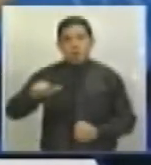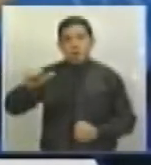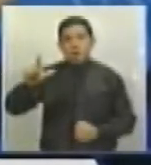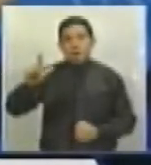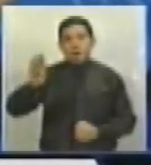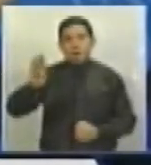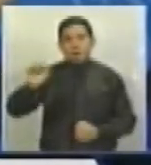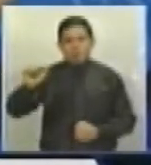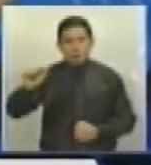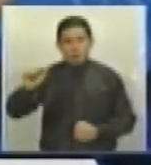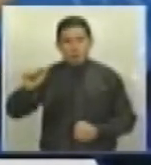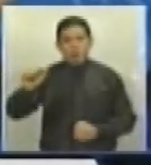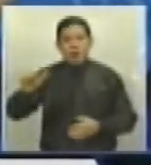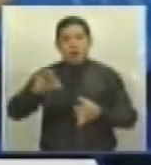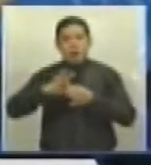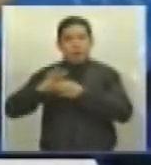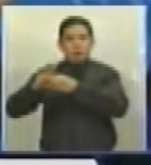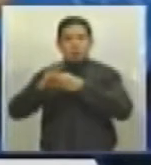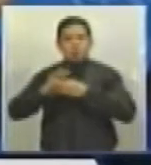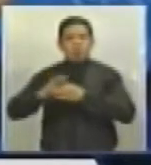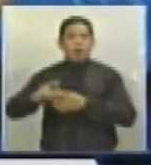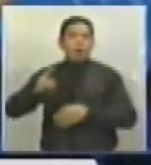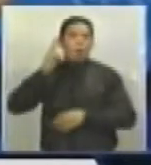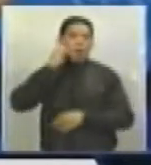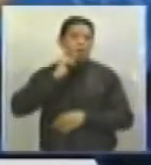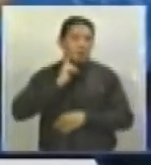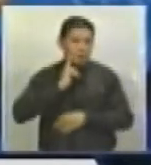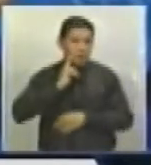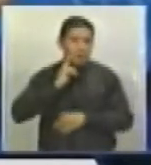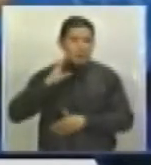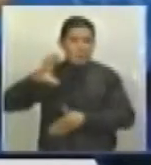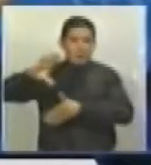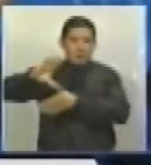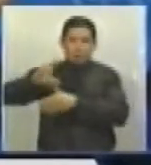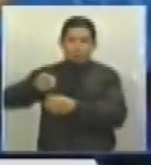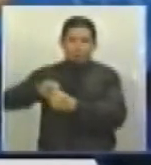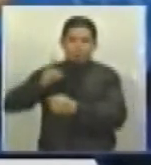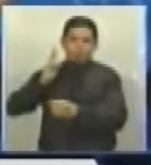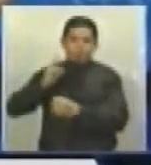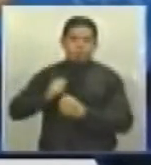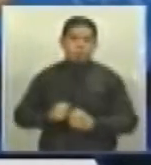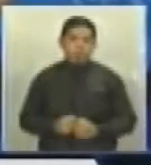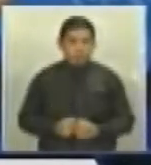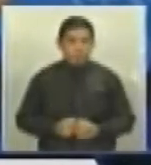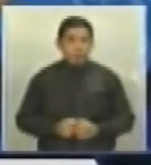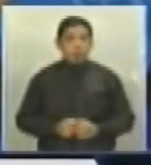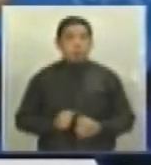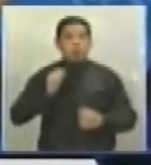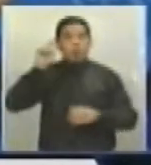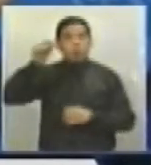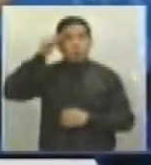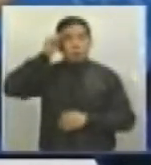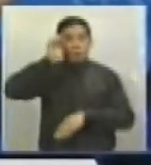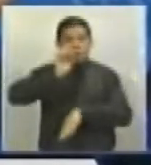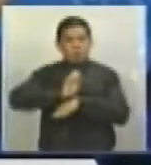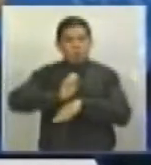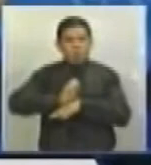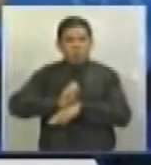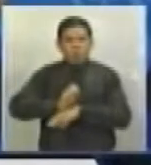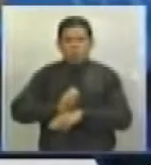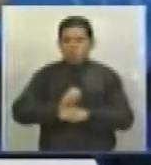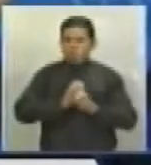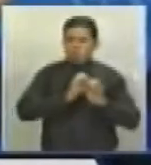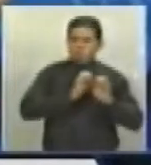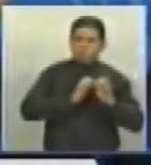ALBA, en declaraciones dadas en el Palacio de Carondelet. Además, indicó que el gobierno ecuatoriano está frustrado con Venezuela por la falta